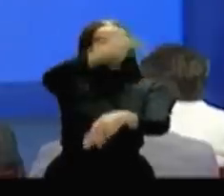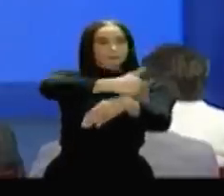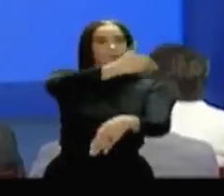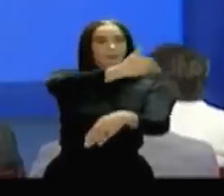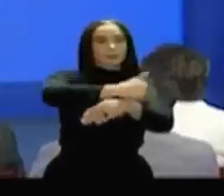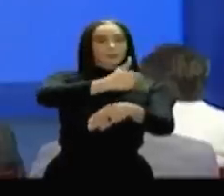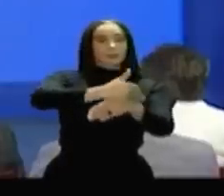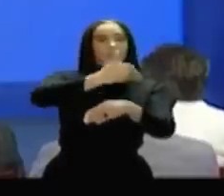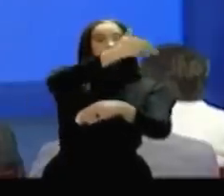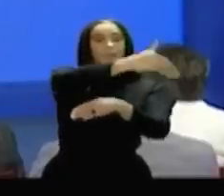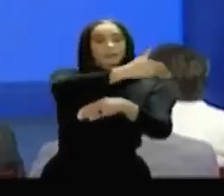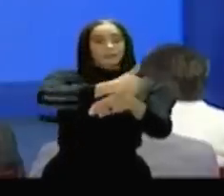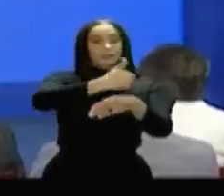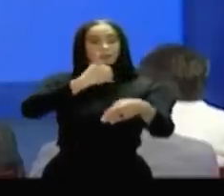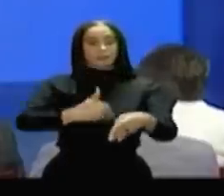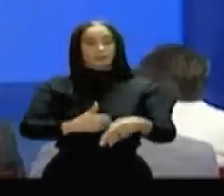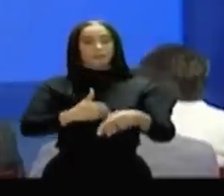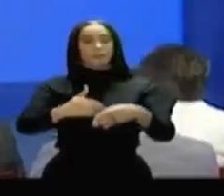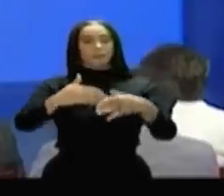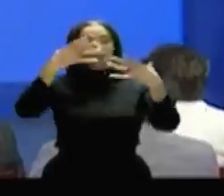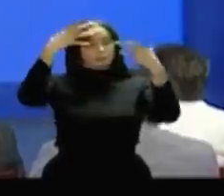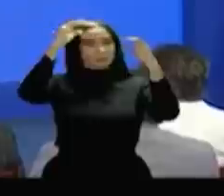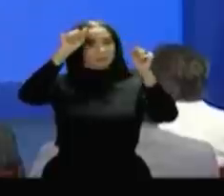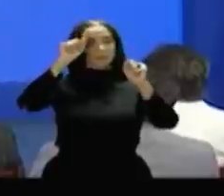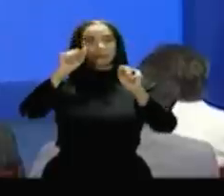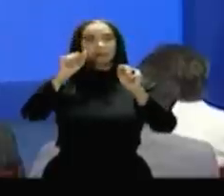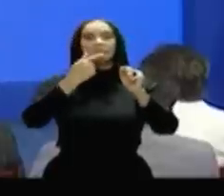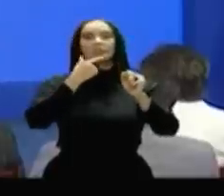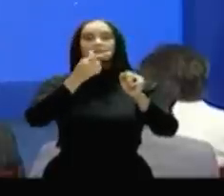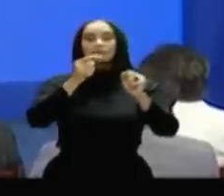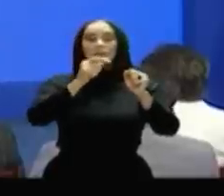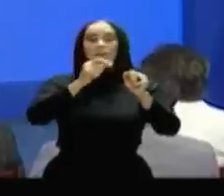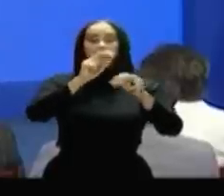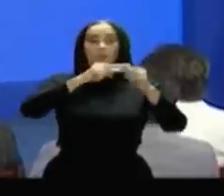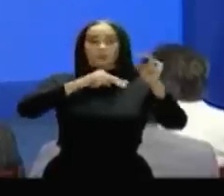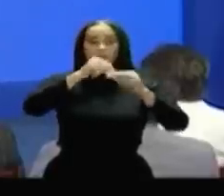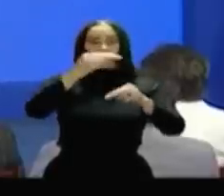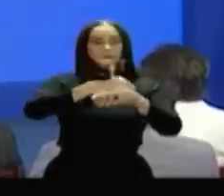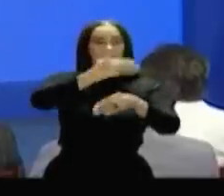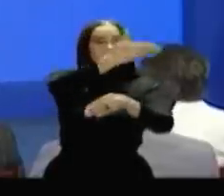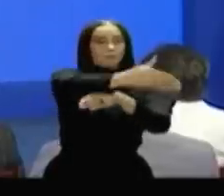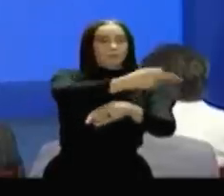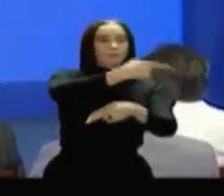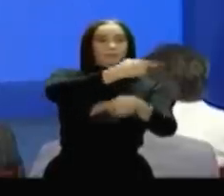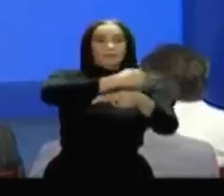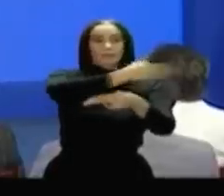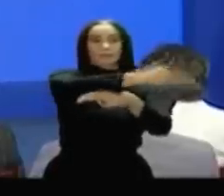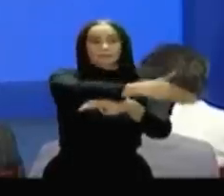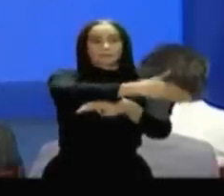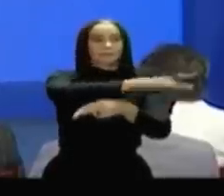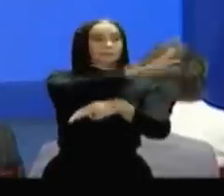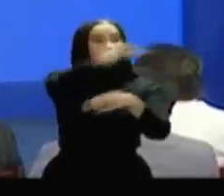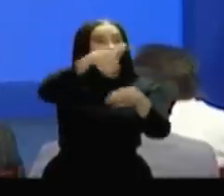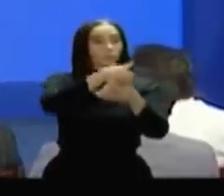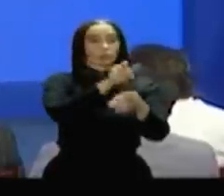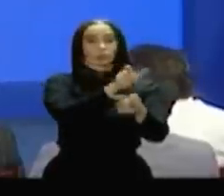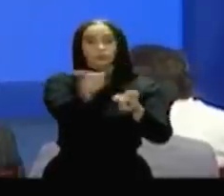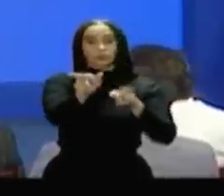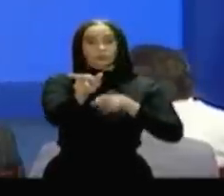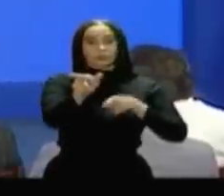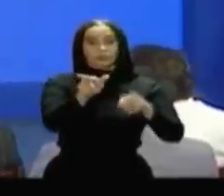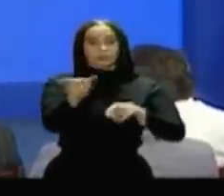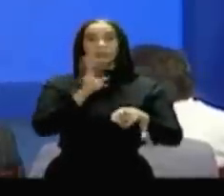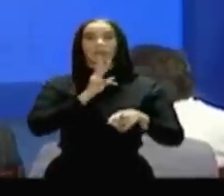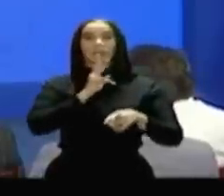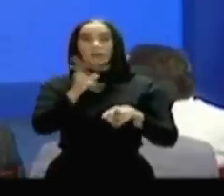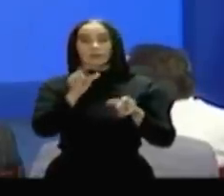alrededores. La situación del medio ambiente en la provincia fronteriza de Dajabón es cada vez más preocupante. Lo dijo el senador de la provincia en ese